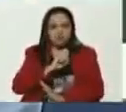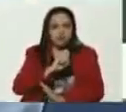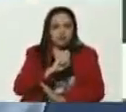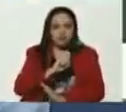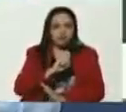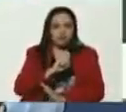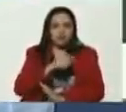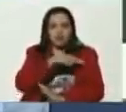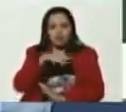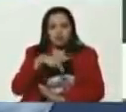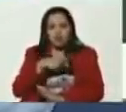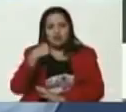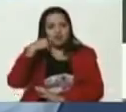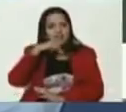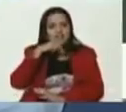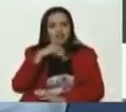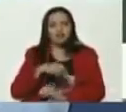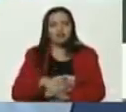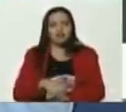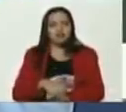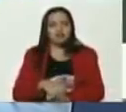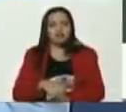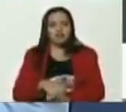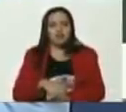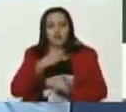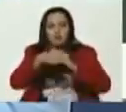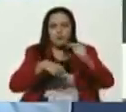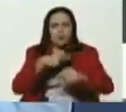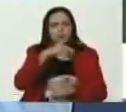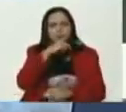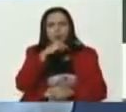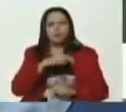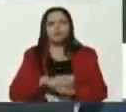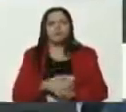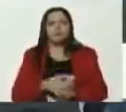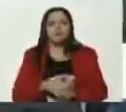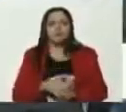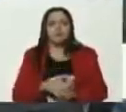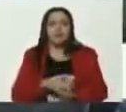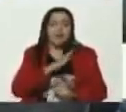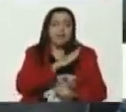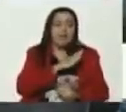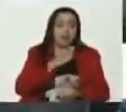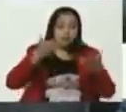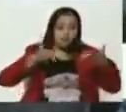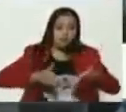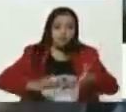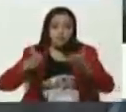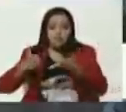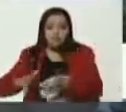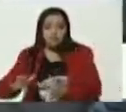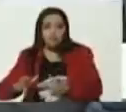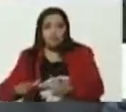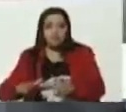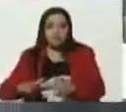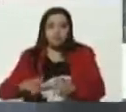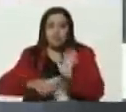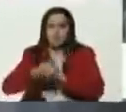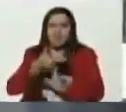y nuestros nietos y tataranietos, lo que tengamos, nuestra descendencia más